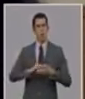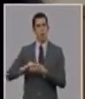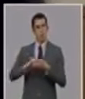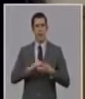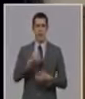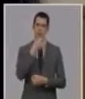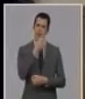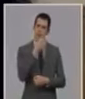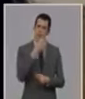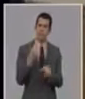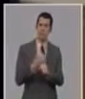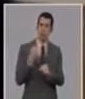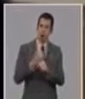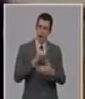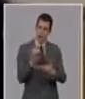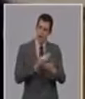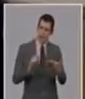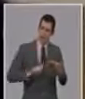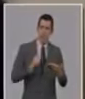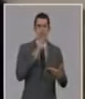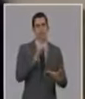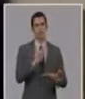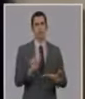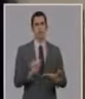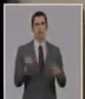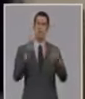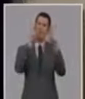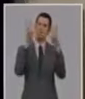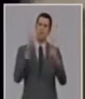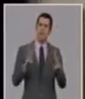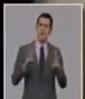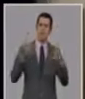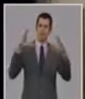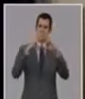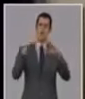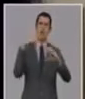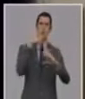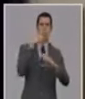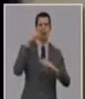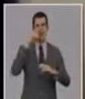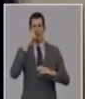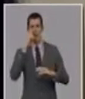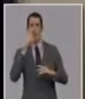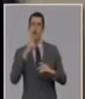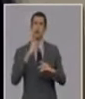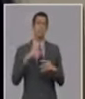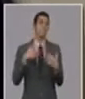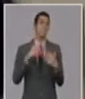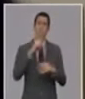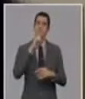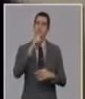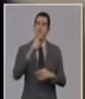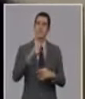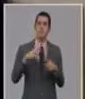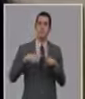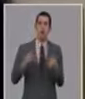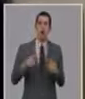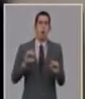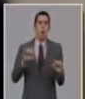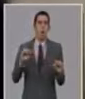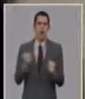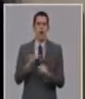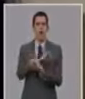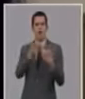realización, en su conversión, así como en la edición de estos materiales. Se trabajó muchísimo, fueron alrededor de 20 programas desde Cuba dedicados a